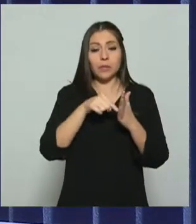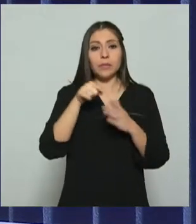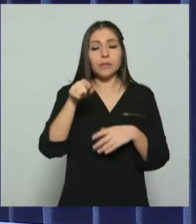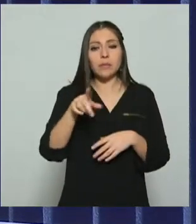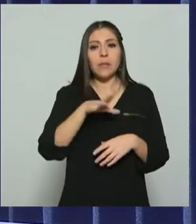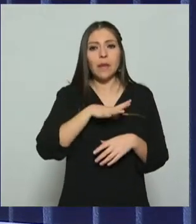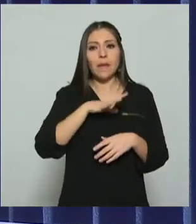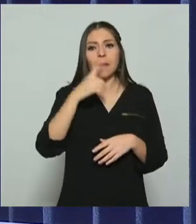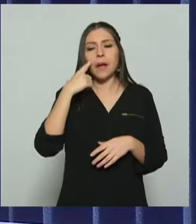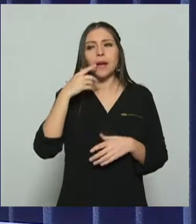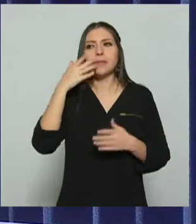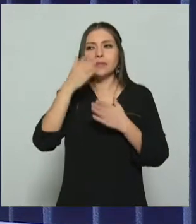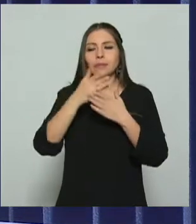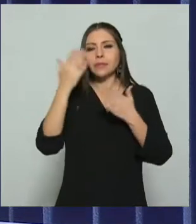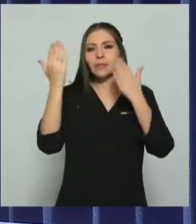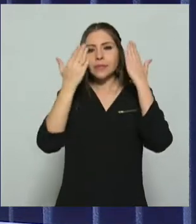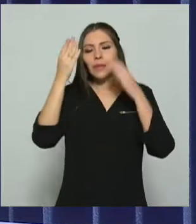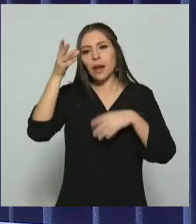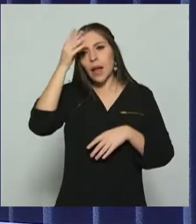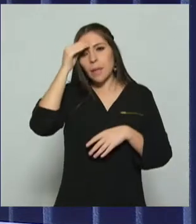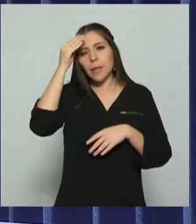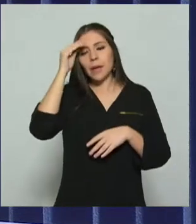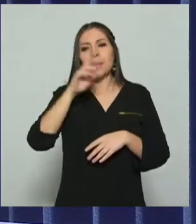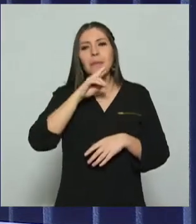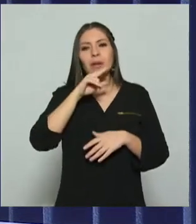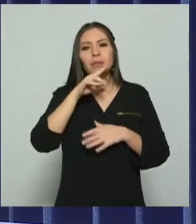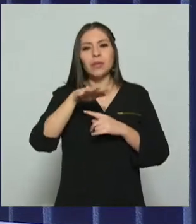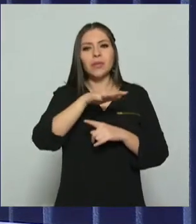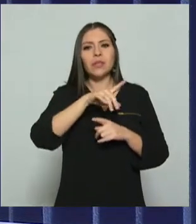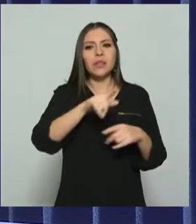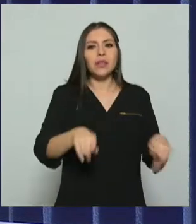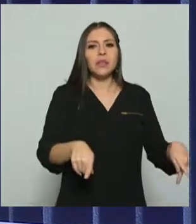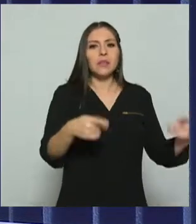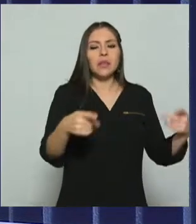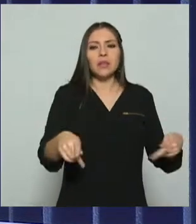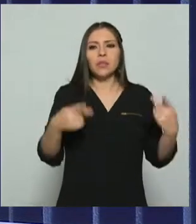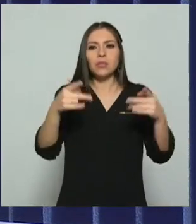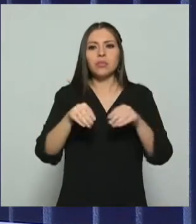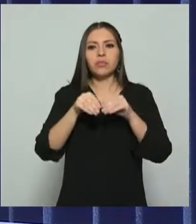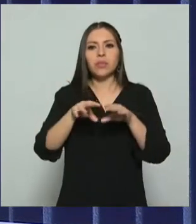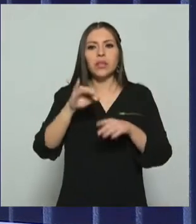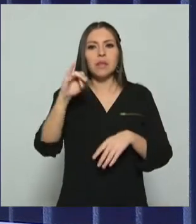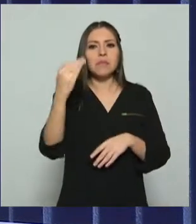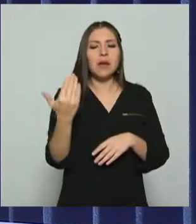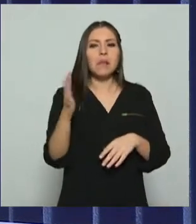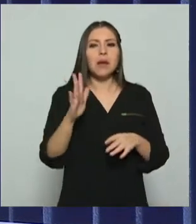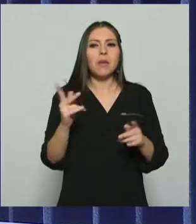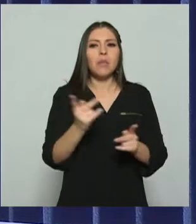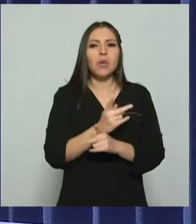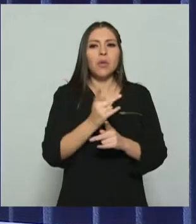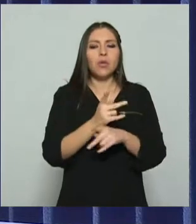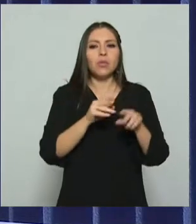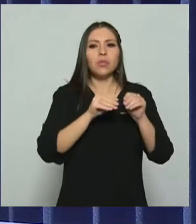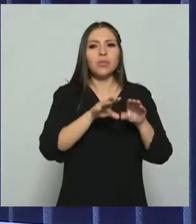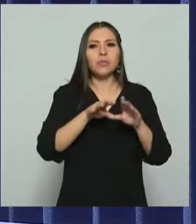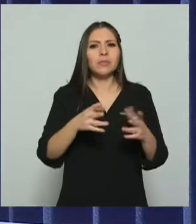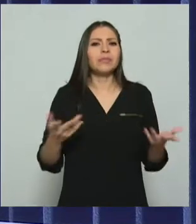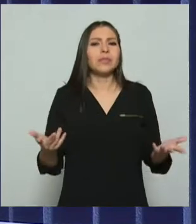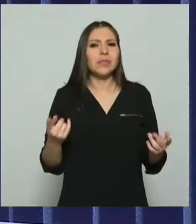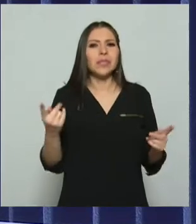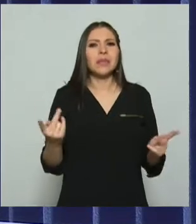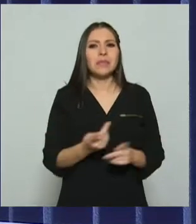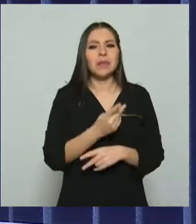adquirir conocimientos para mejorar la sociedad y terminan vendiendo imágenes como si fueran imágenes pornográficas? ¿Qué es lo que está ocurriendo con